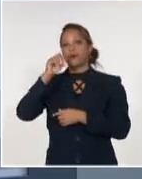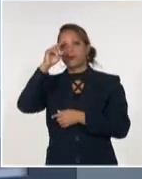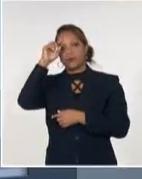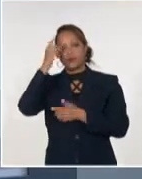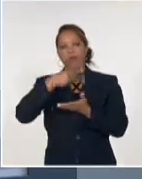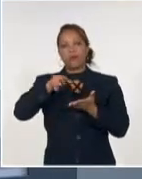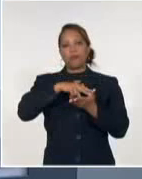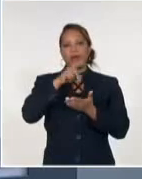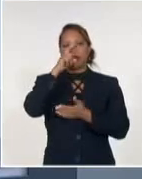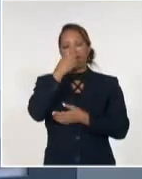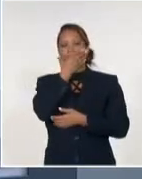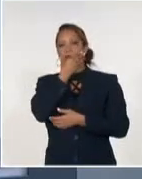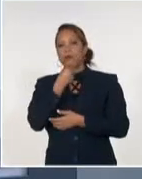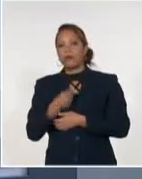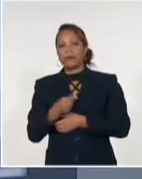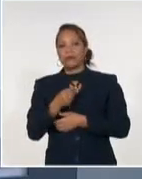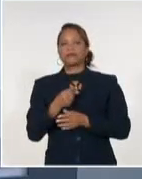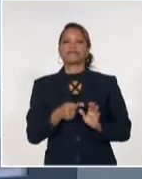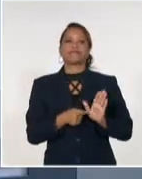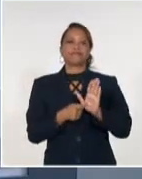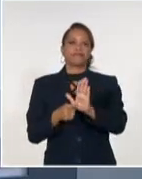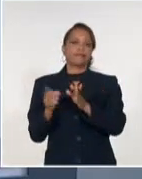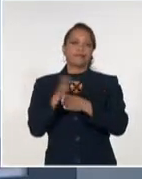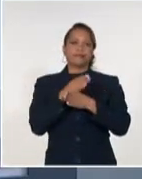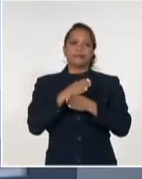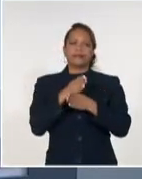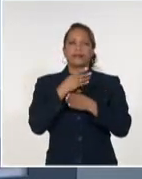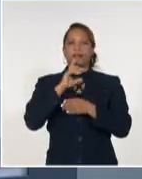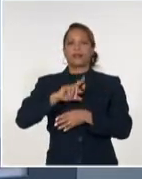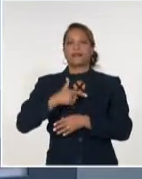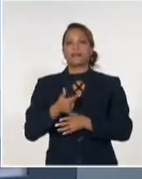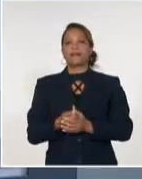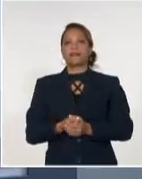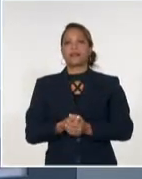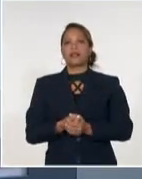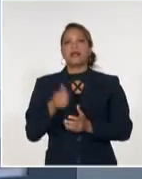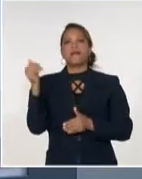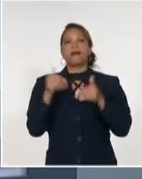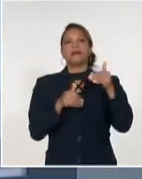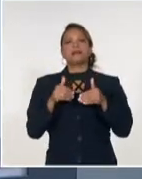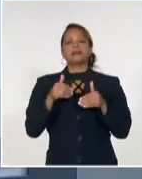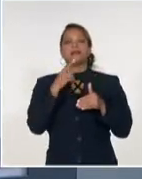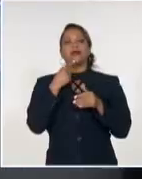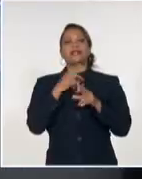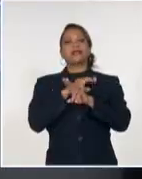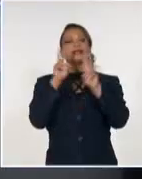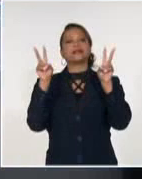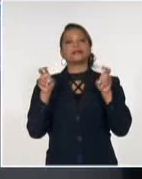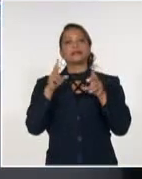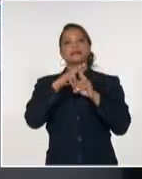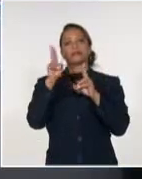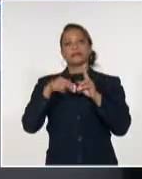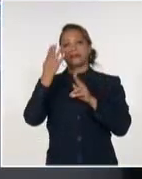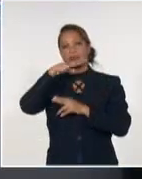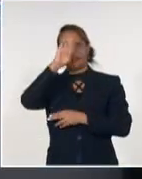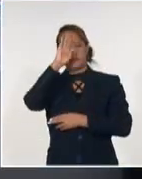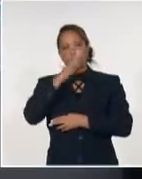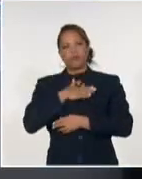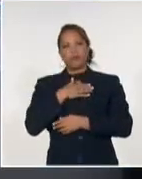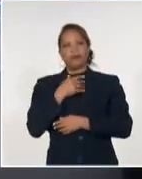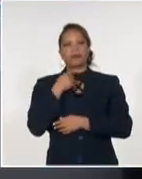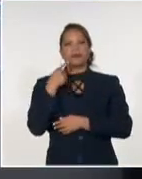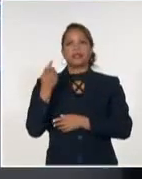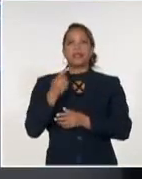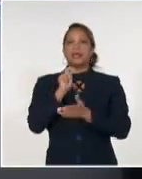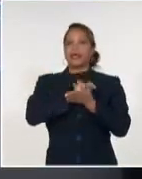Adolescencia, presentadas por Edel Morales. Además, Omar Baliño va a estar presentando el texto Teatro Cubano Actual, Dramaturgia Escrita